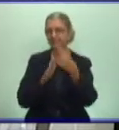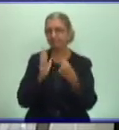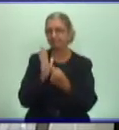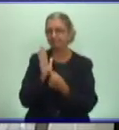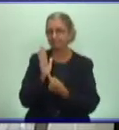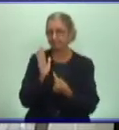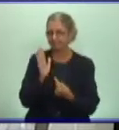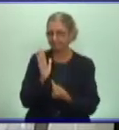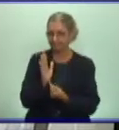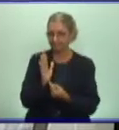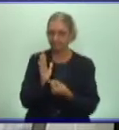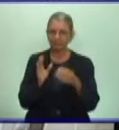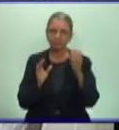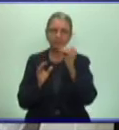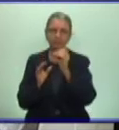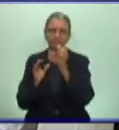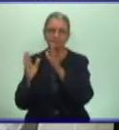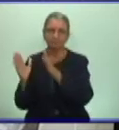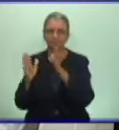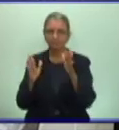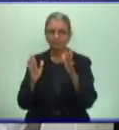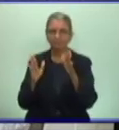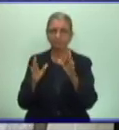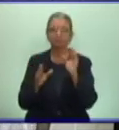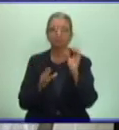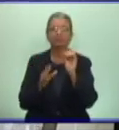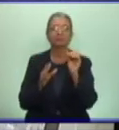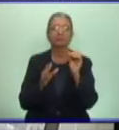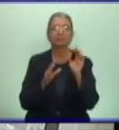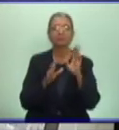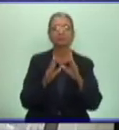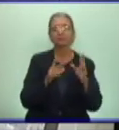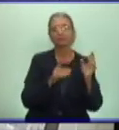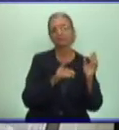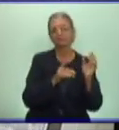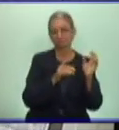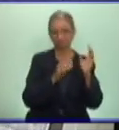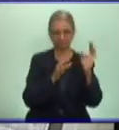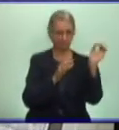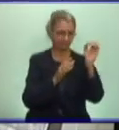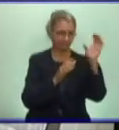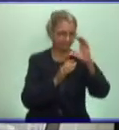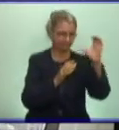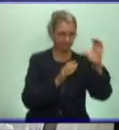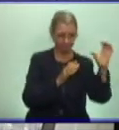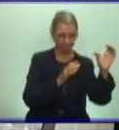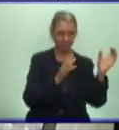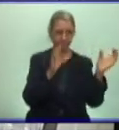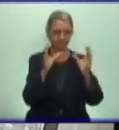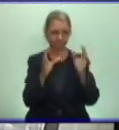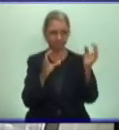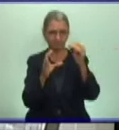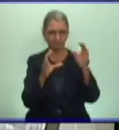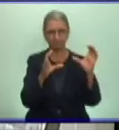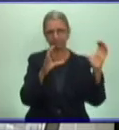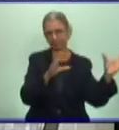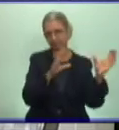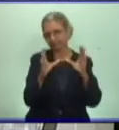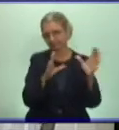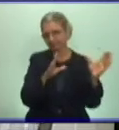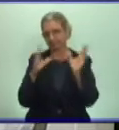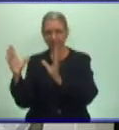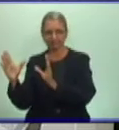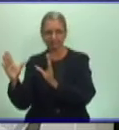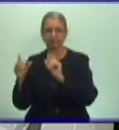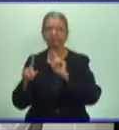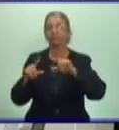región oriental central o de la región oriental que aparecen en el libro de texto. La mamá nos preguntaba, bueno, si mi hijo es más de la región oriental,